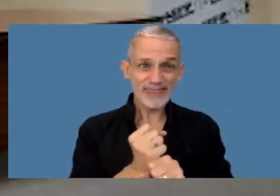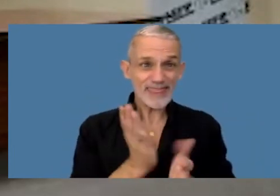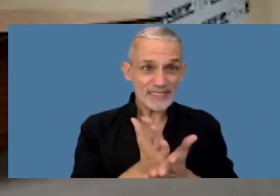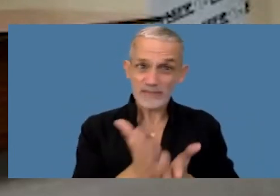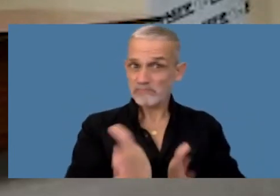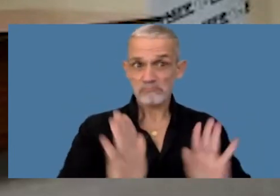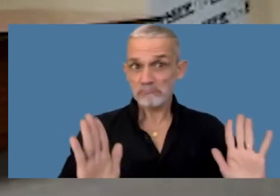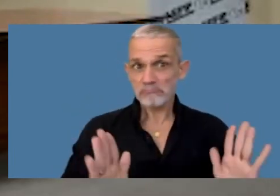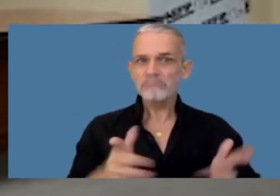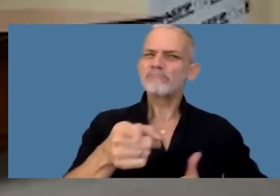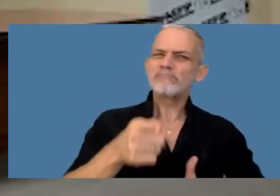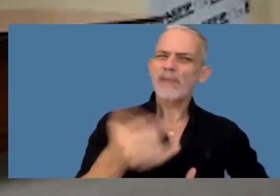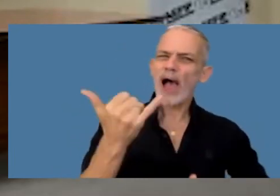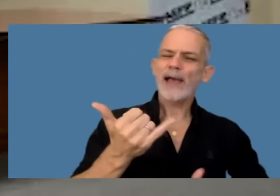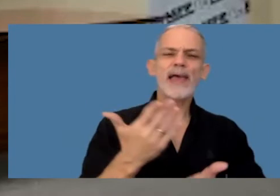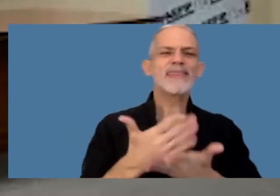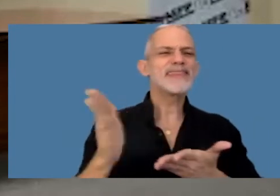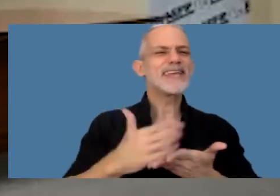Ahí es donde aparece la cuestión.